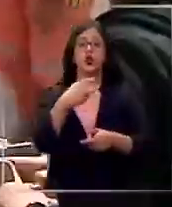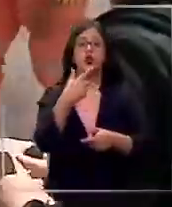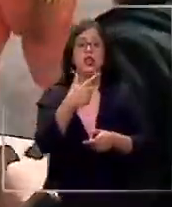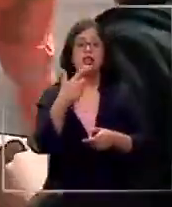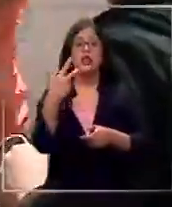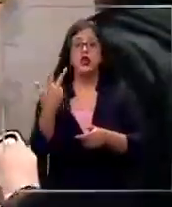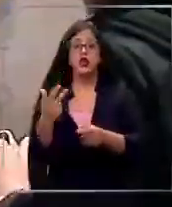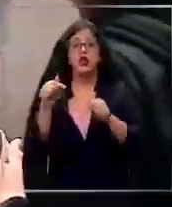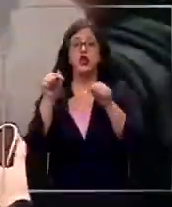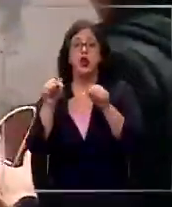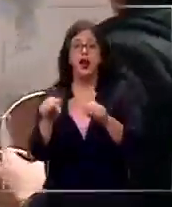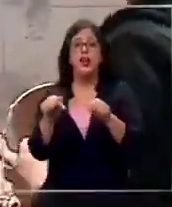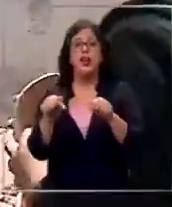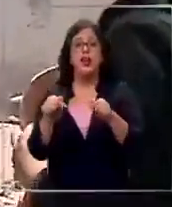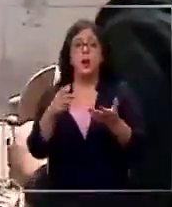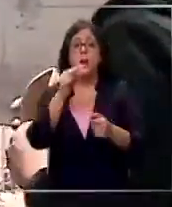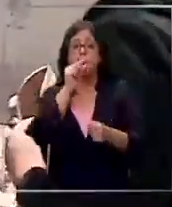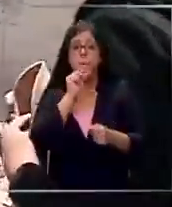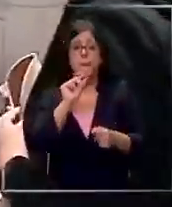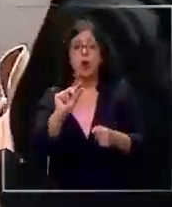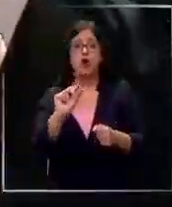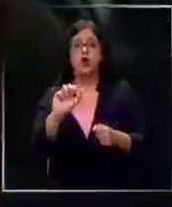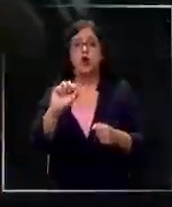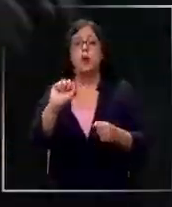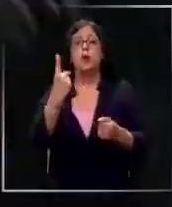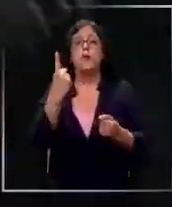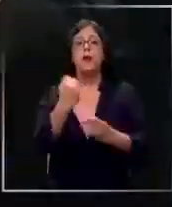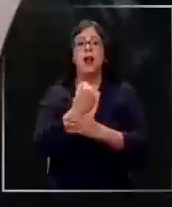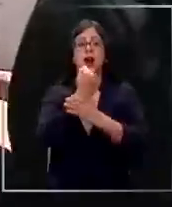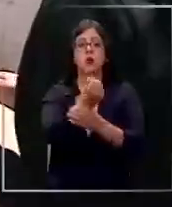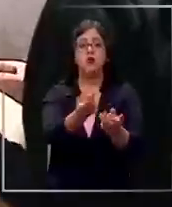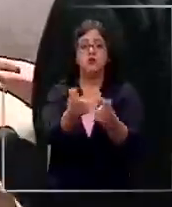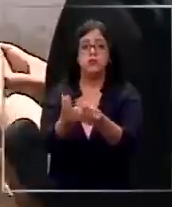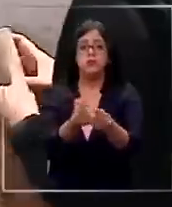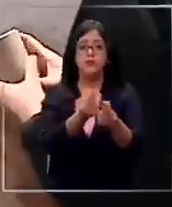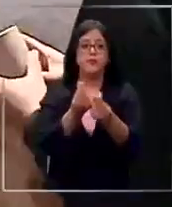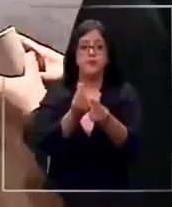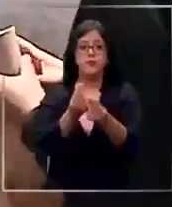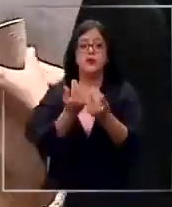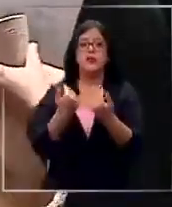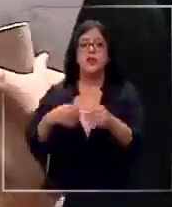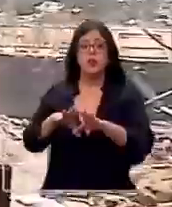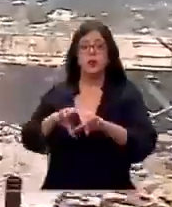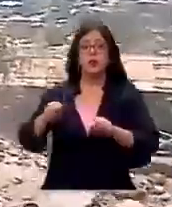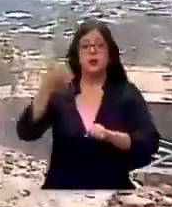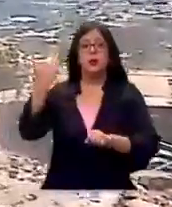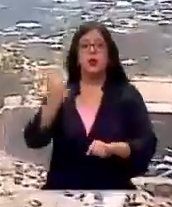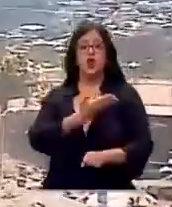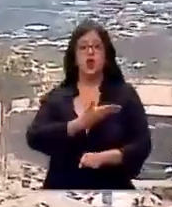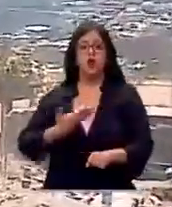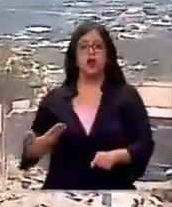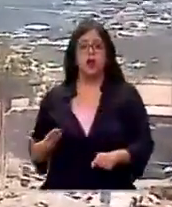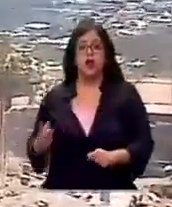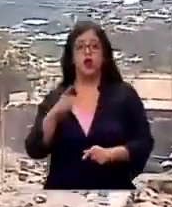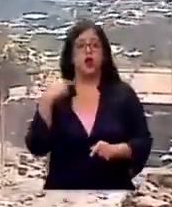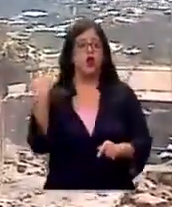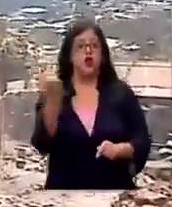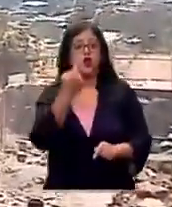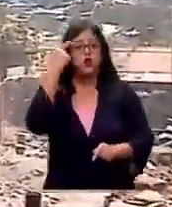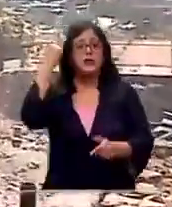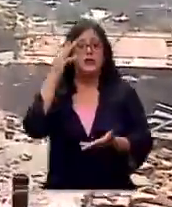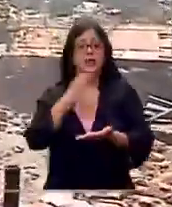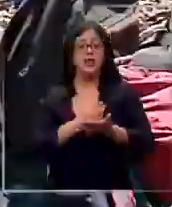278 recibirían ya por estos días la primera de las ayudas económicas comprometidas por el gobierno. Como gobierno hemos planteado que